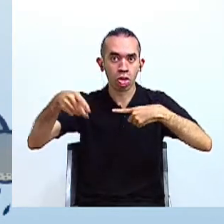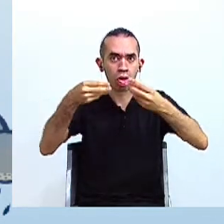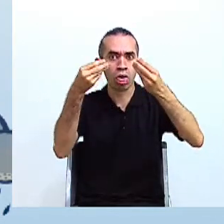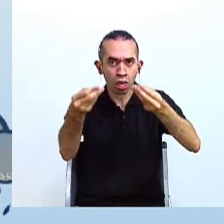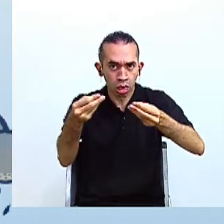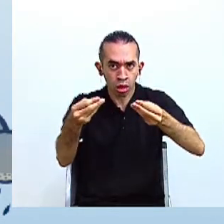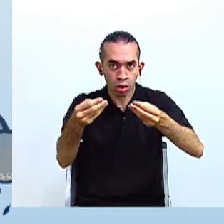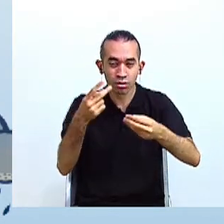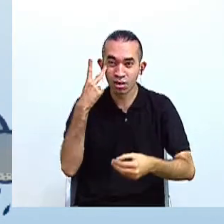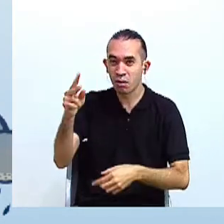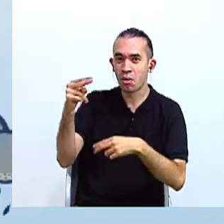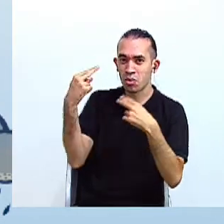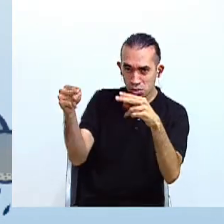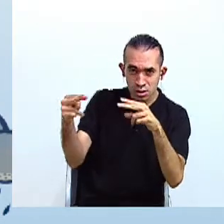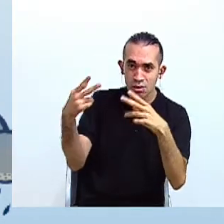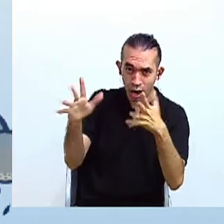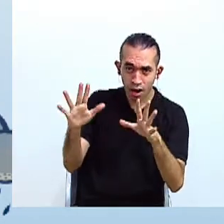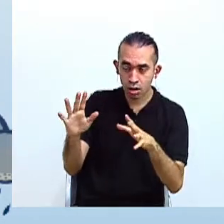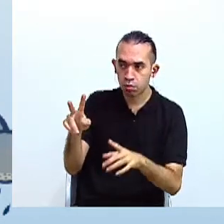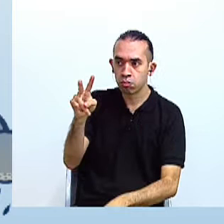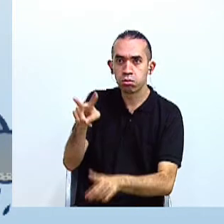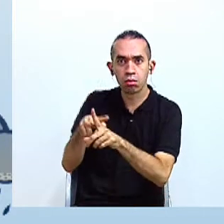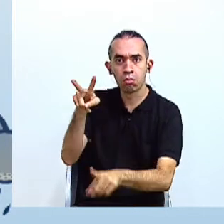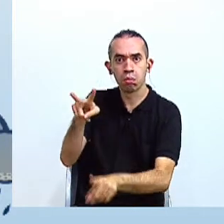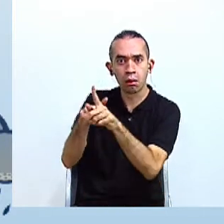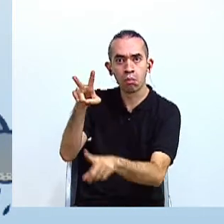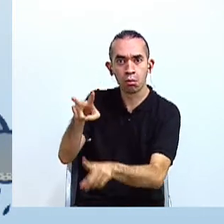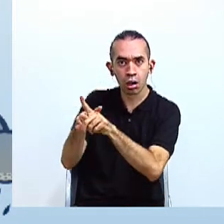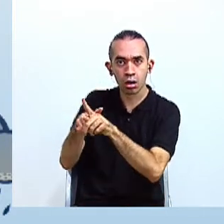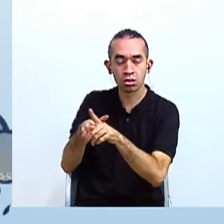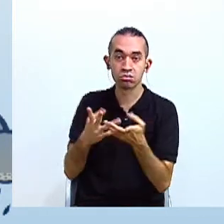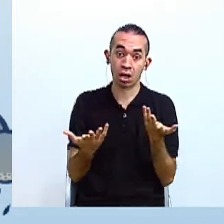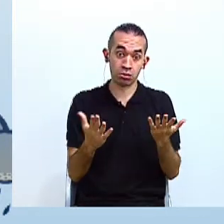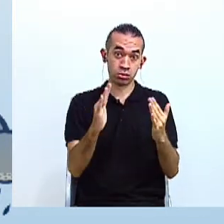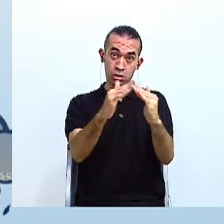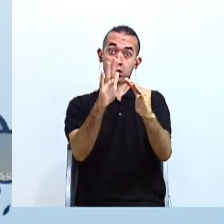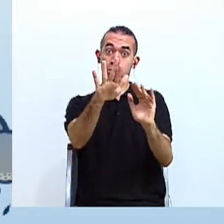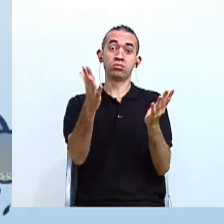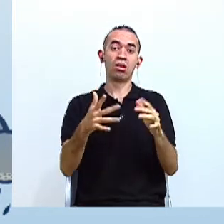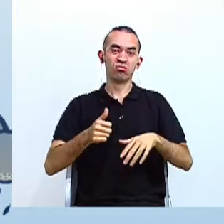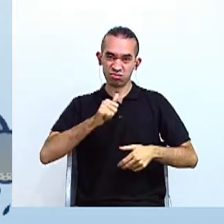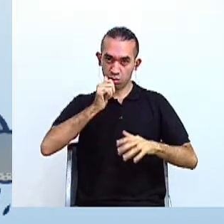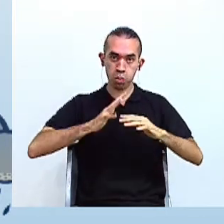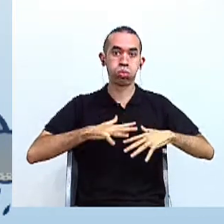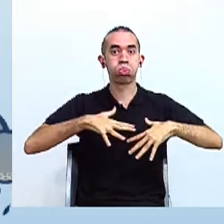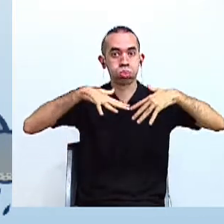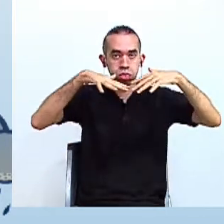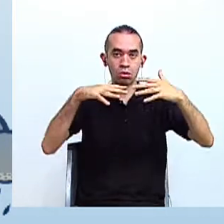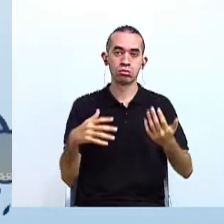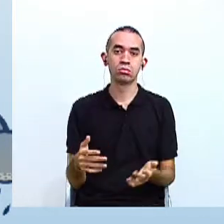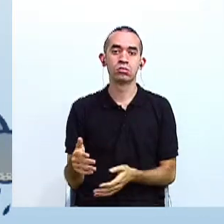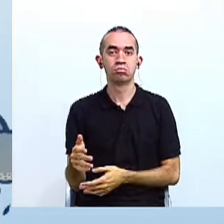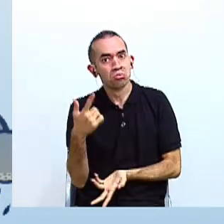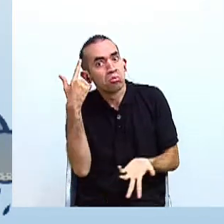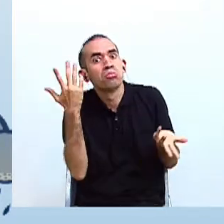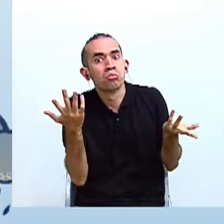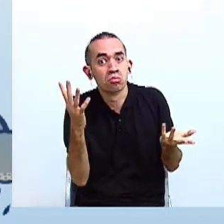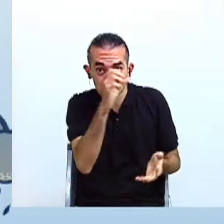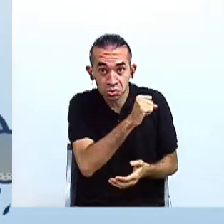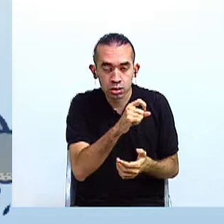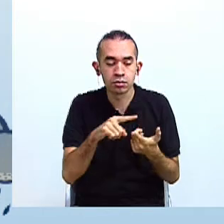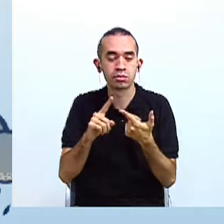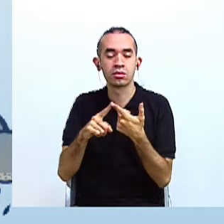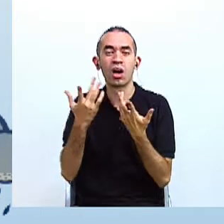hemos visto en las noticias, quizás nosotros mismos hemos sido afectados. ¿No te parece que también las temperaturas ahora son